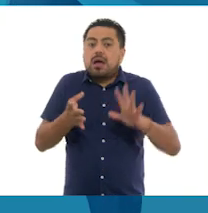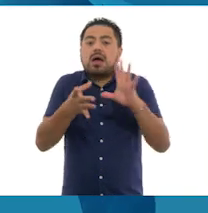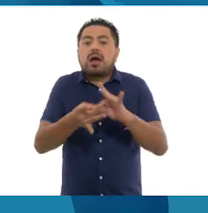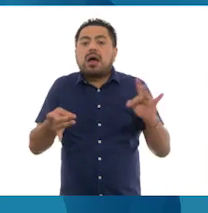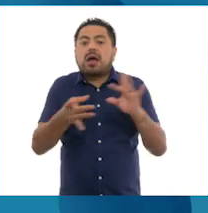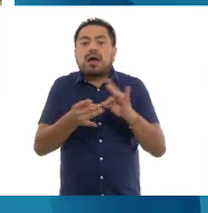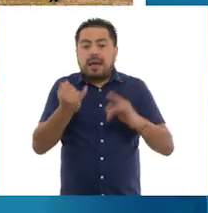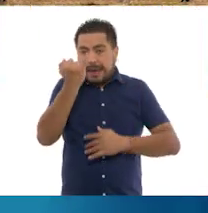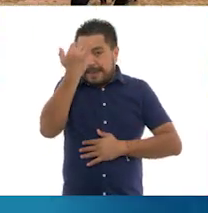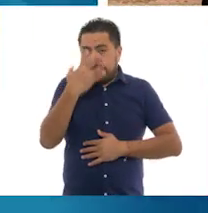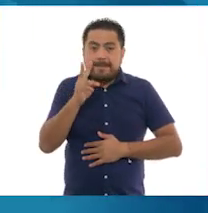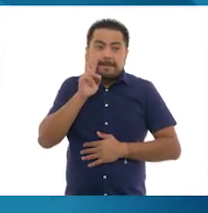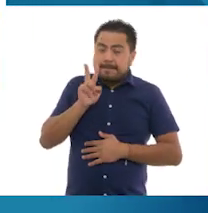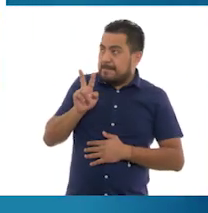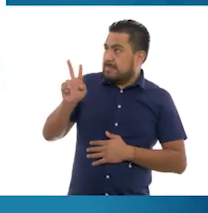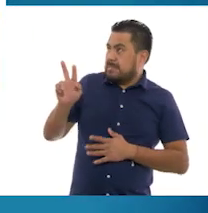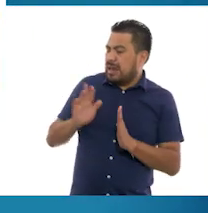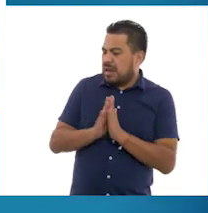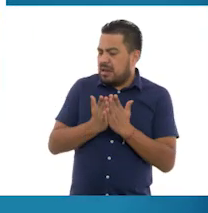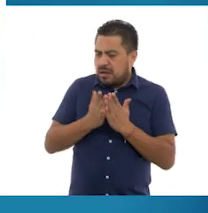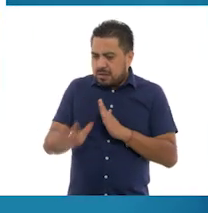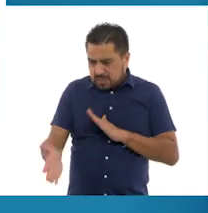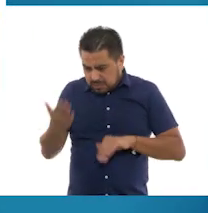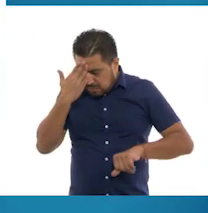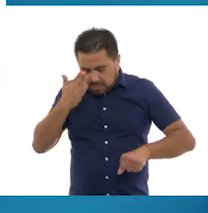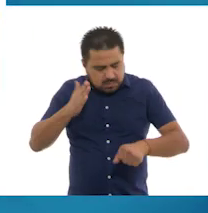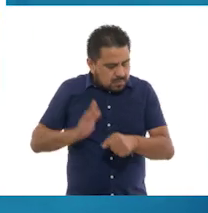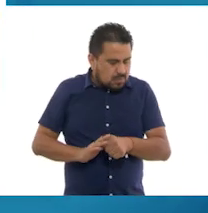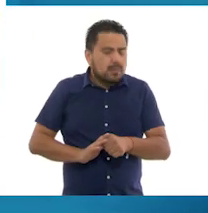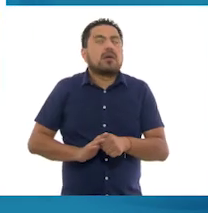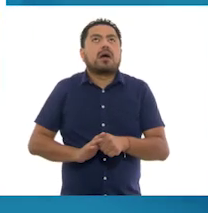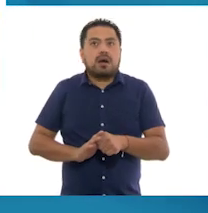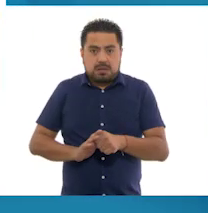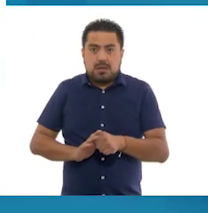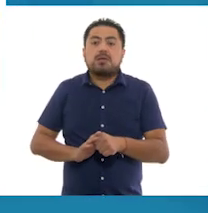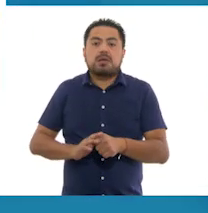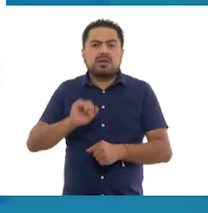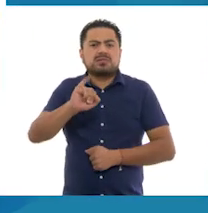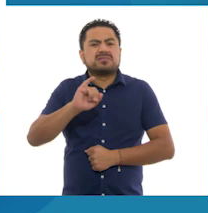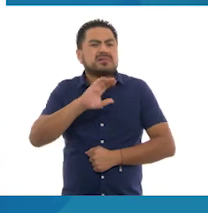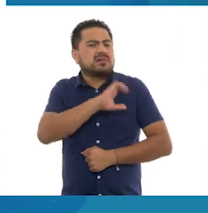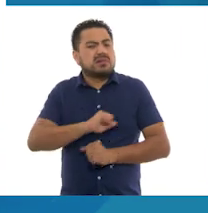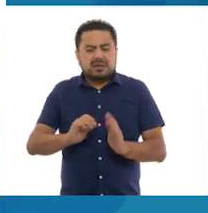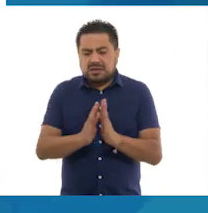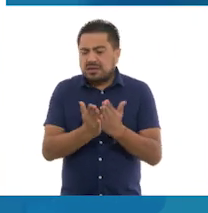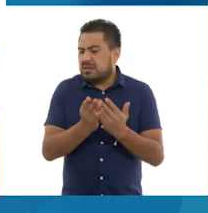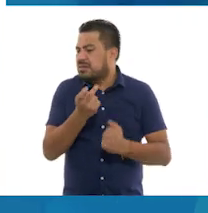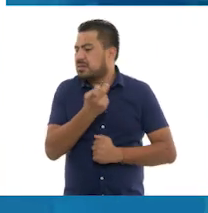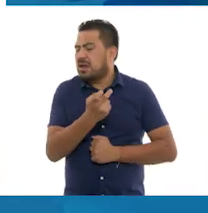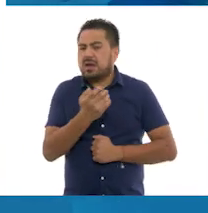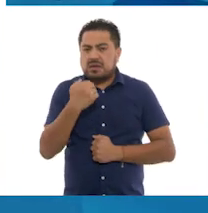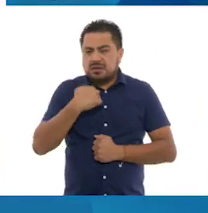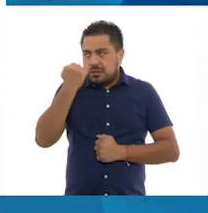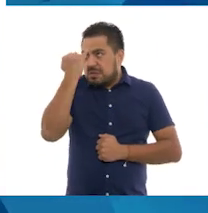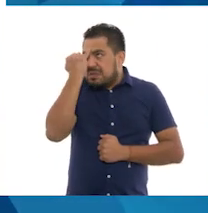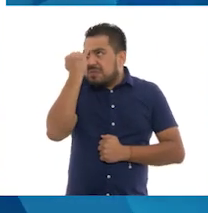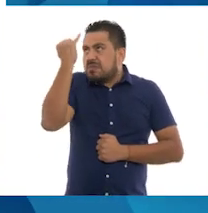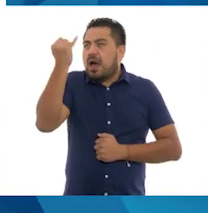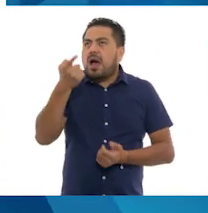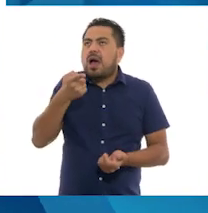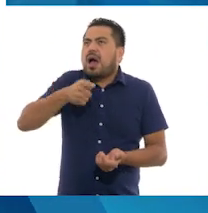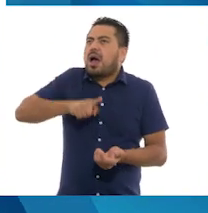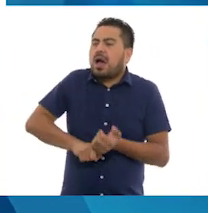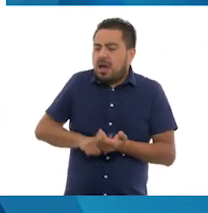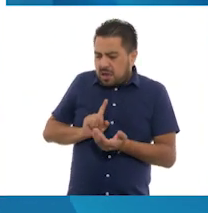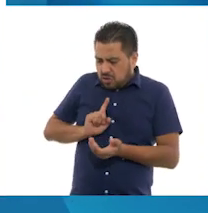mí las imágenes del libro que se me quedaron grabadas en la mente. Y es que en verdad me encantaba este libro. Hasta me imagino dentro del